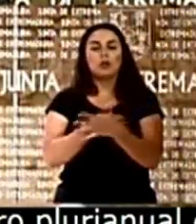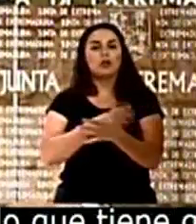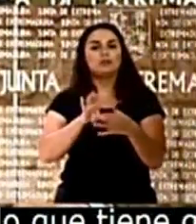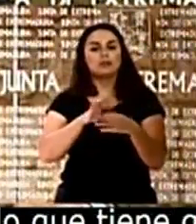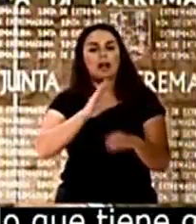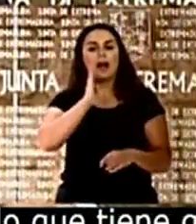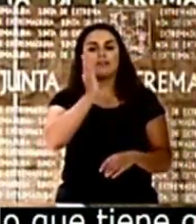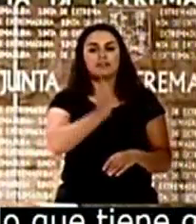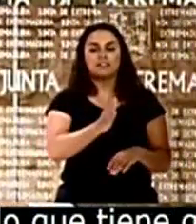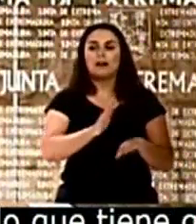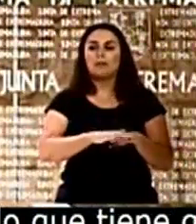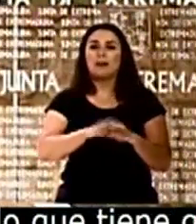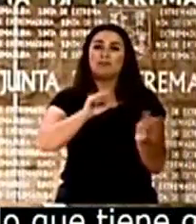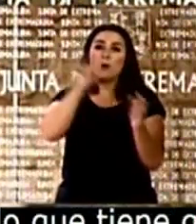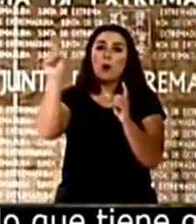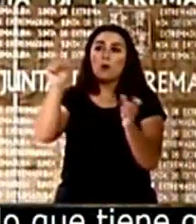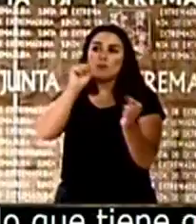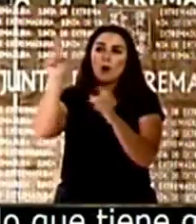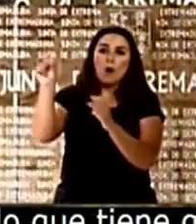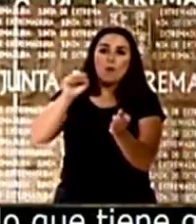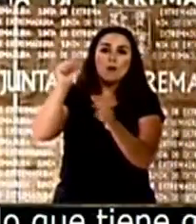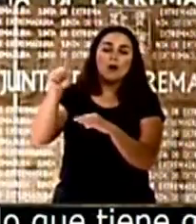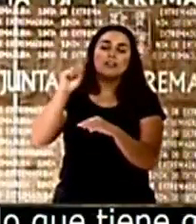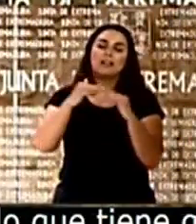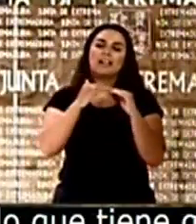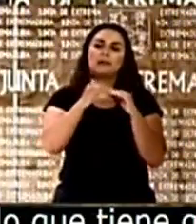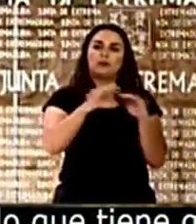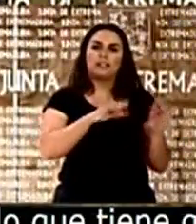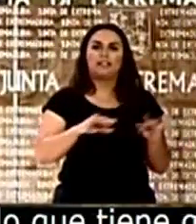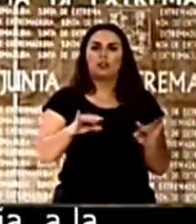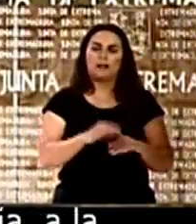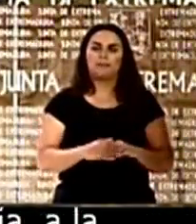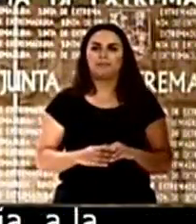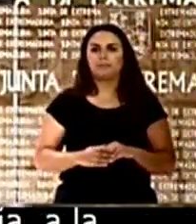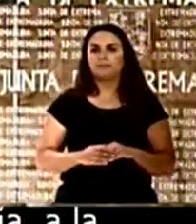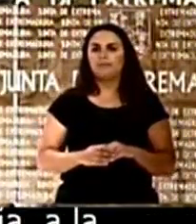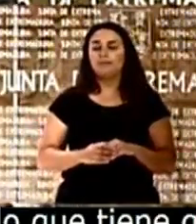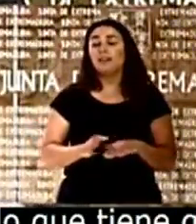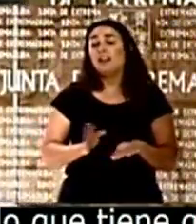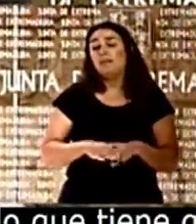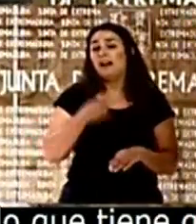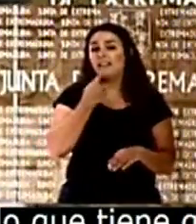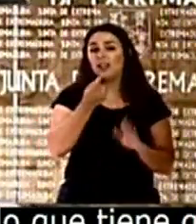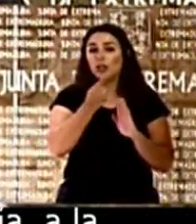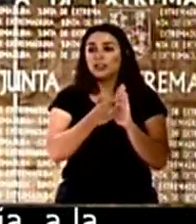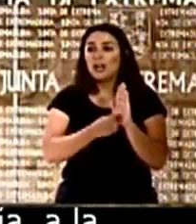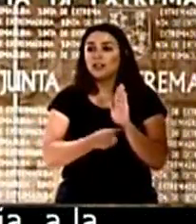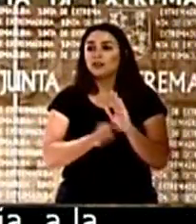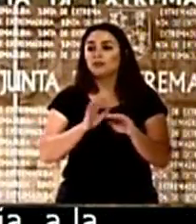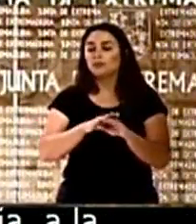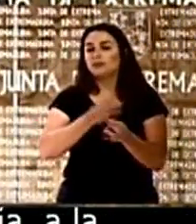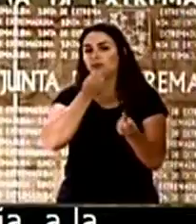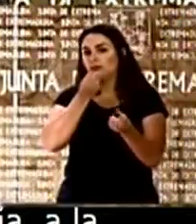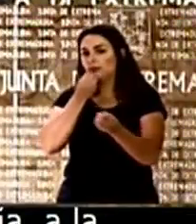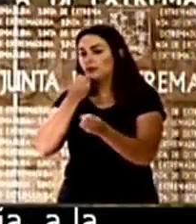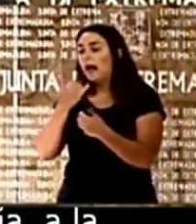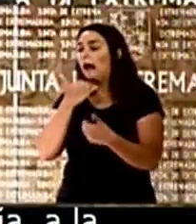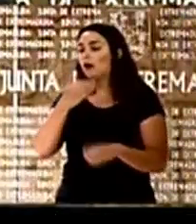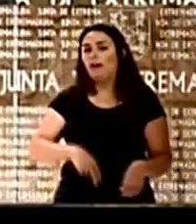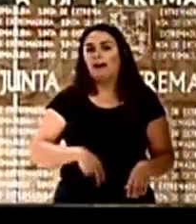afectan a la demografía, a la despoblación y al equilibrio territorial. Por daros unos datos y por señalaros algunas cuestiones